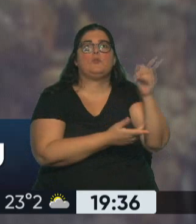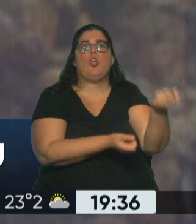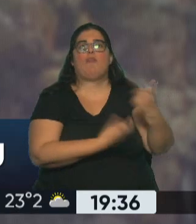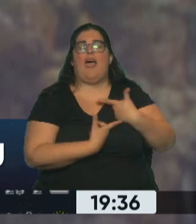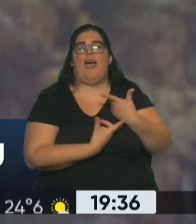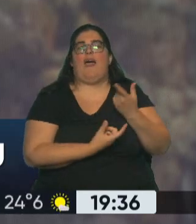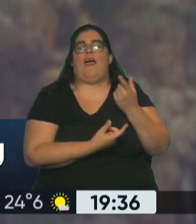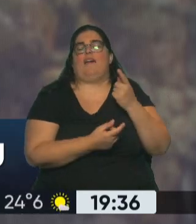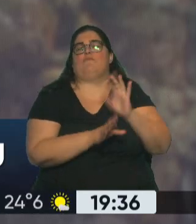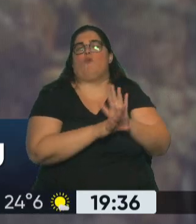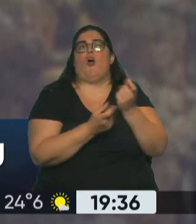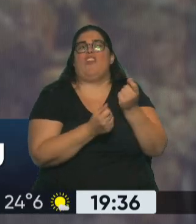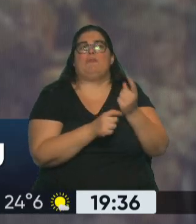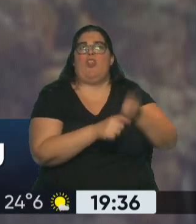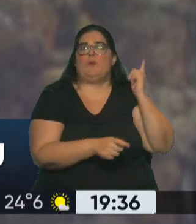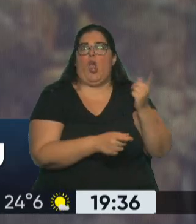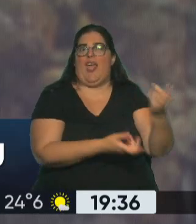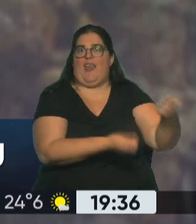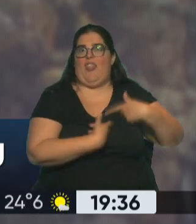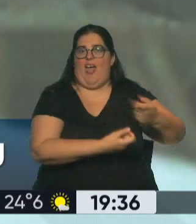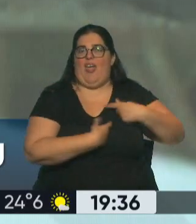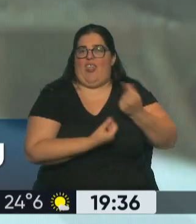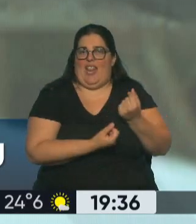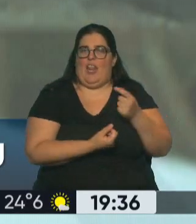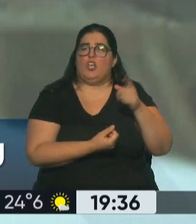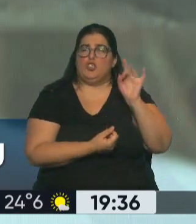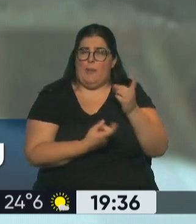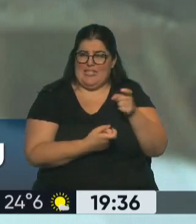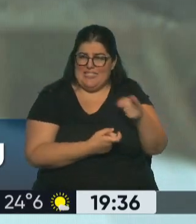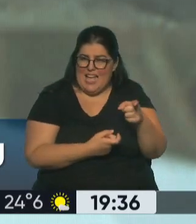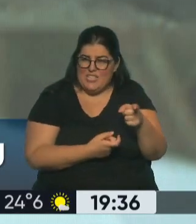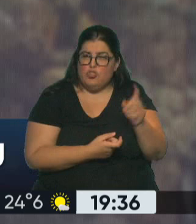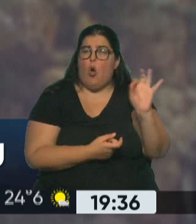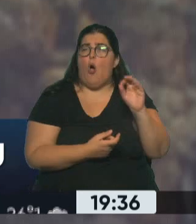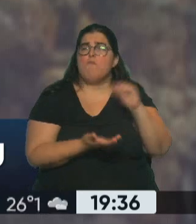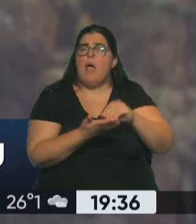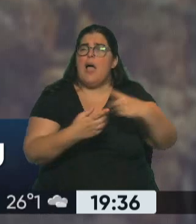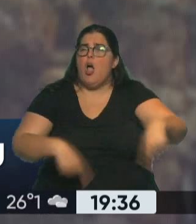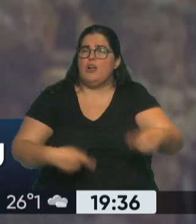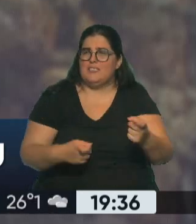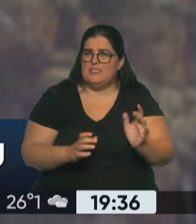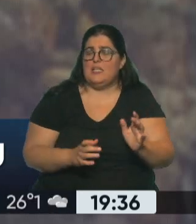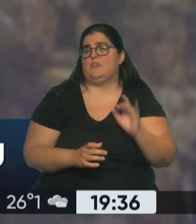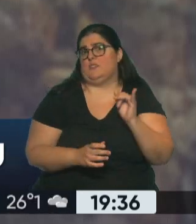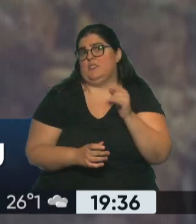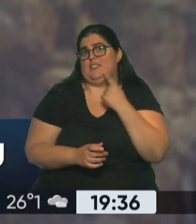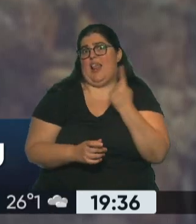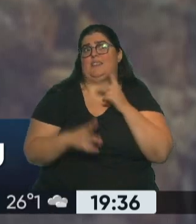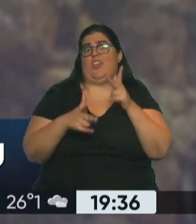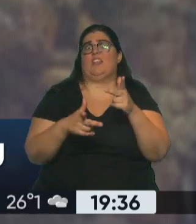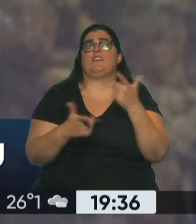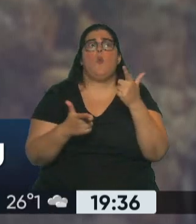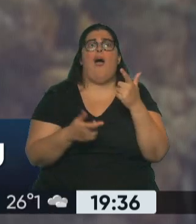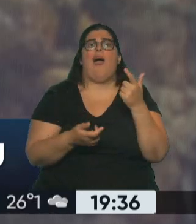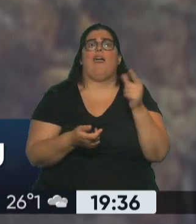que desbloquee financieramente. ¿Solamente de eso depende o de otros factores también? Y depende, porque de hecho él lo está planteando. No tenemos